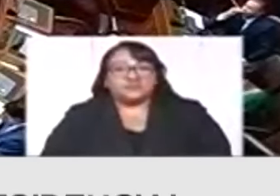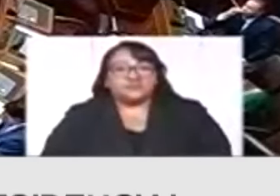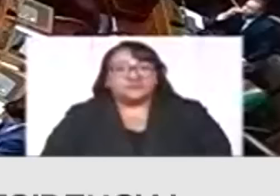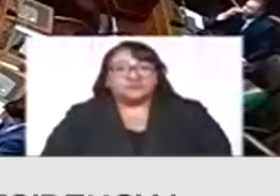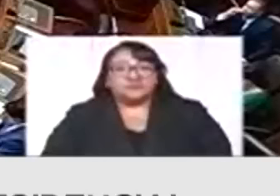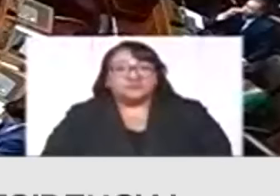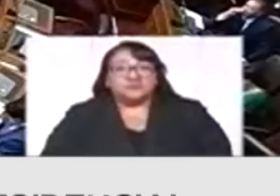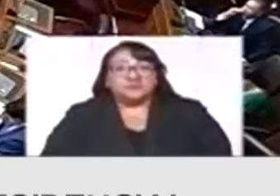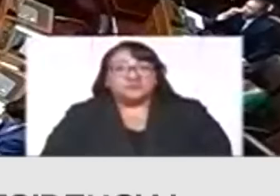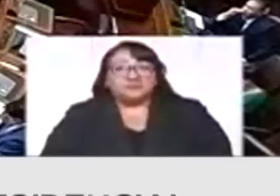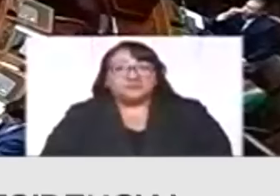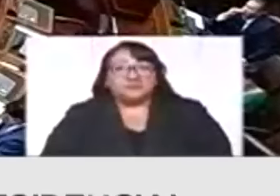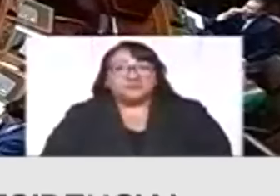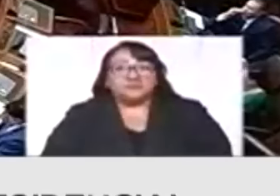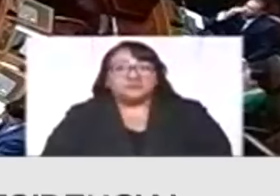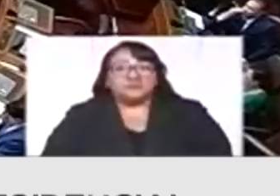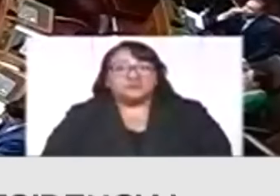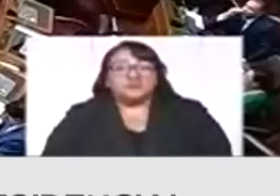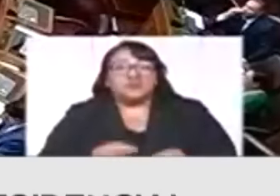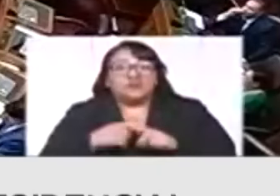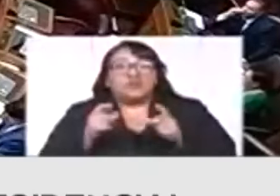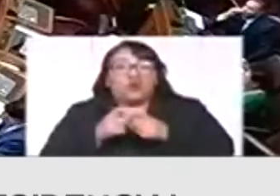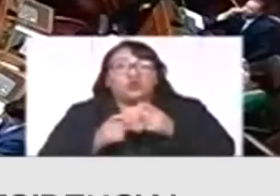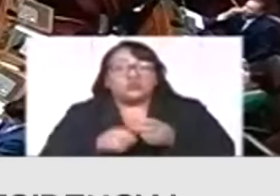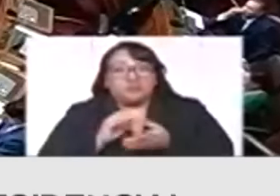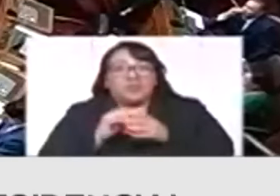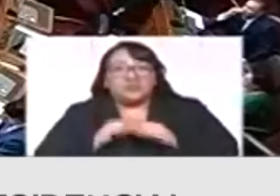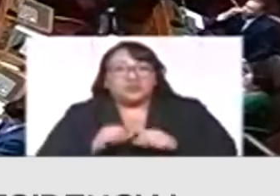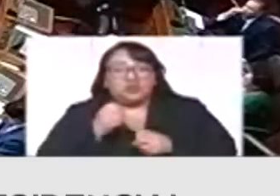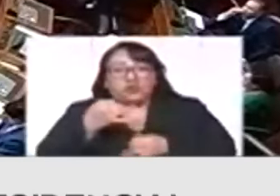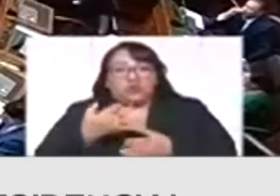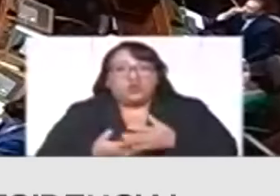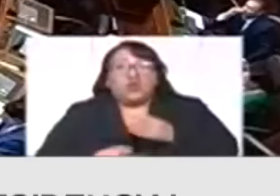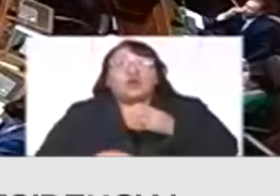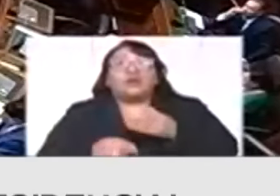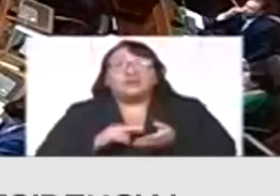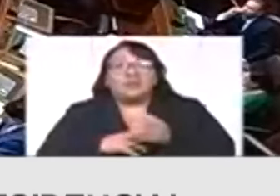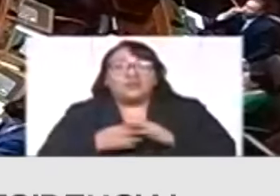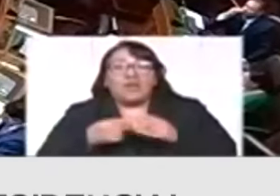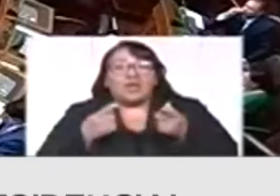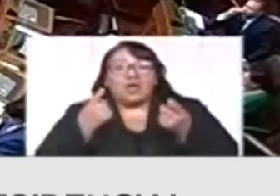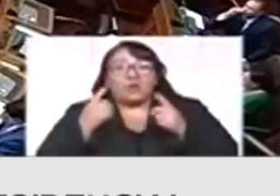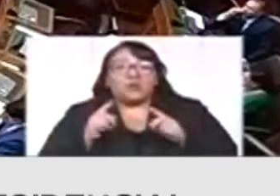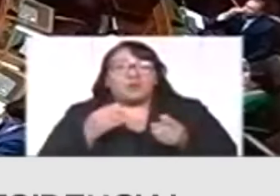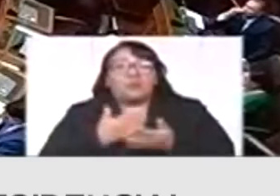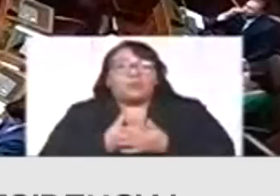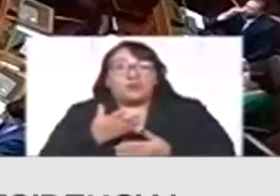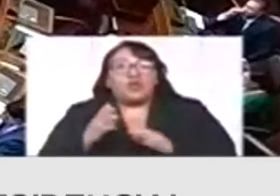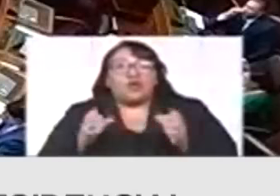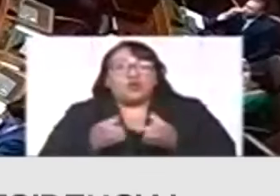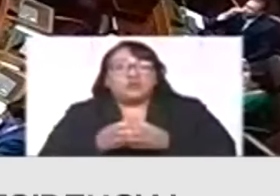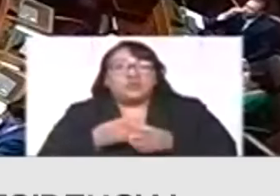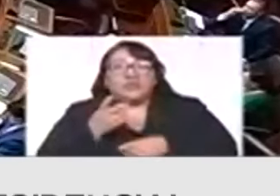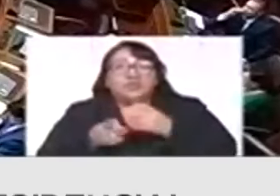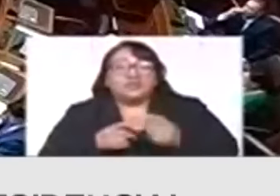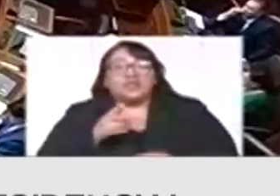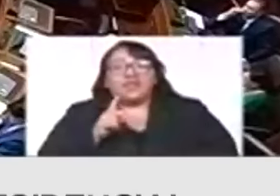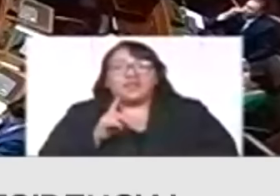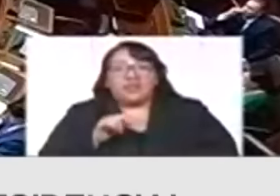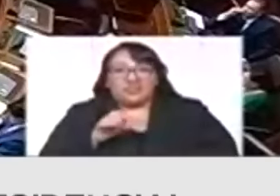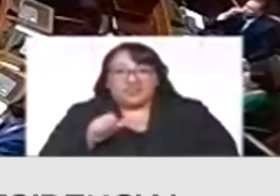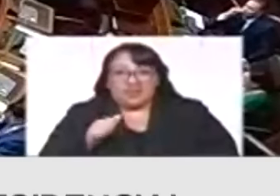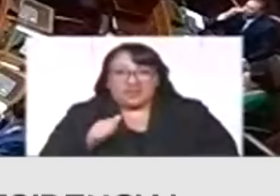presidenta Dina Boluarte por el caso de los Rolex. Recordemos que esta moción de vacancia había sido presentada por la